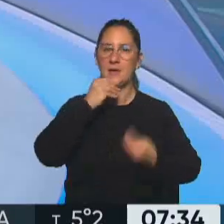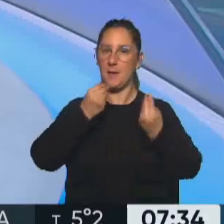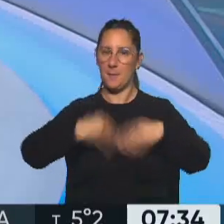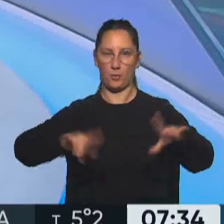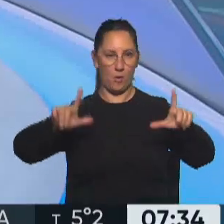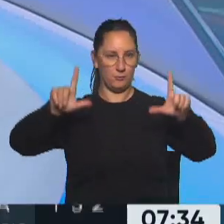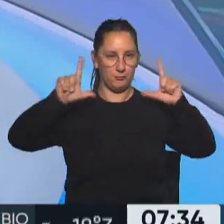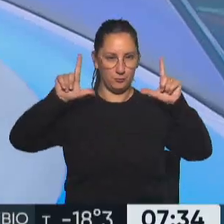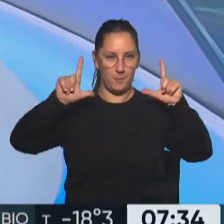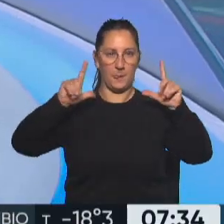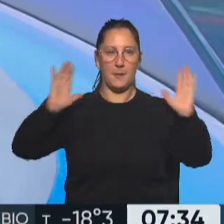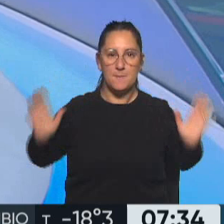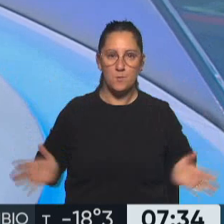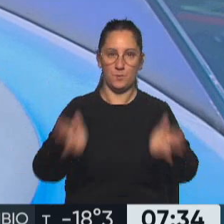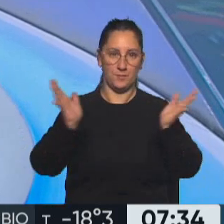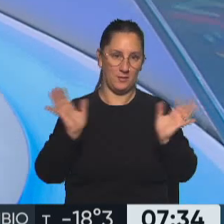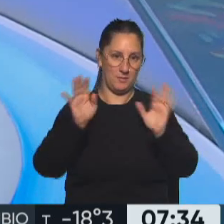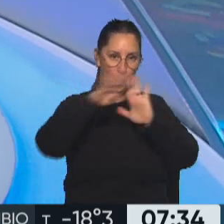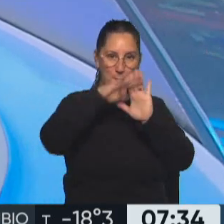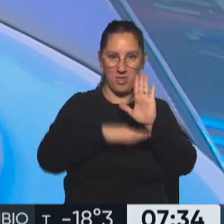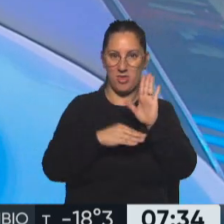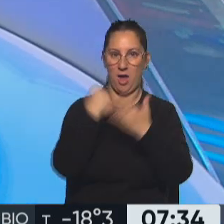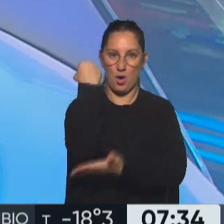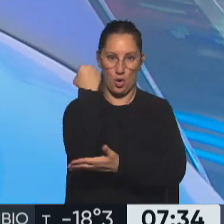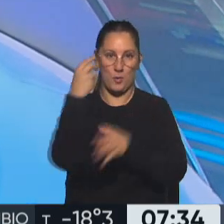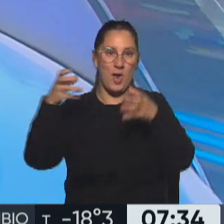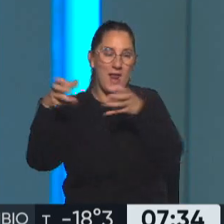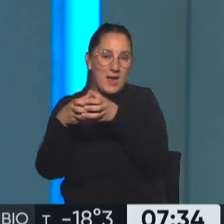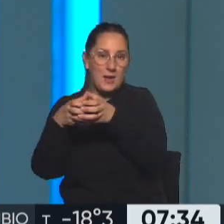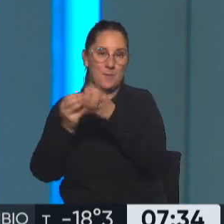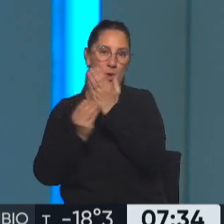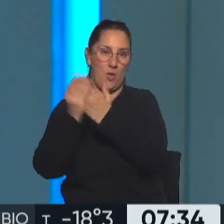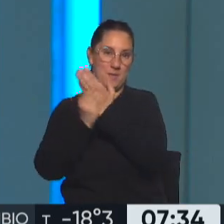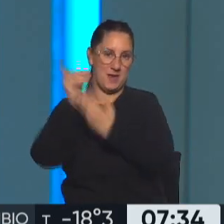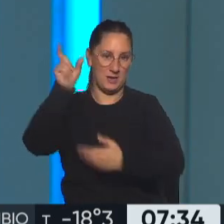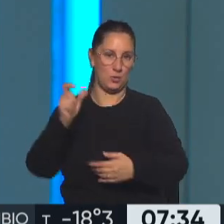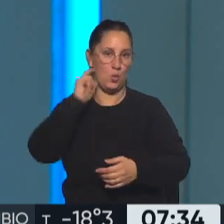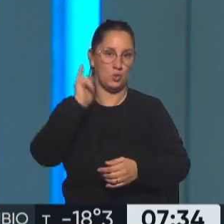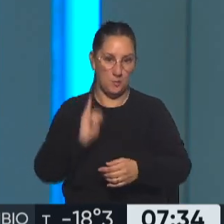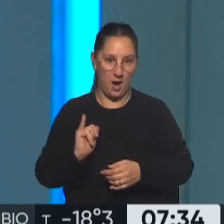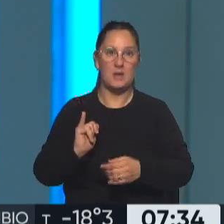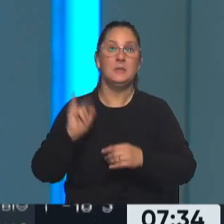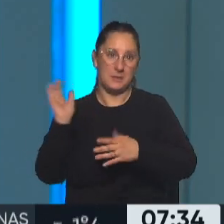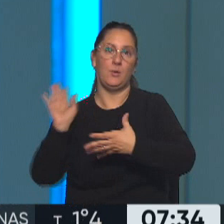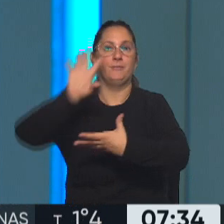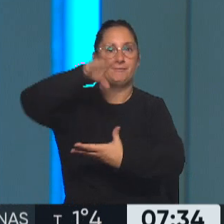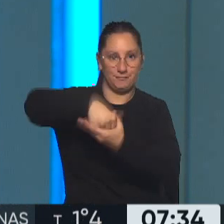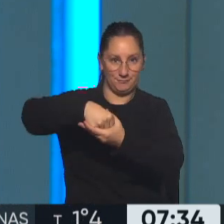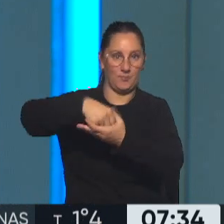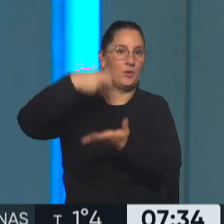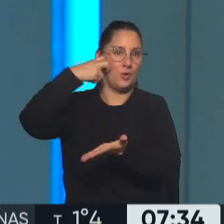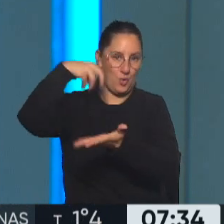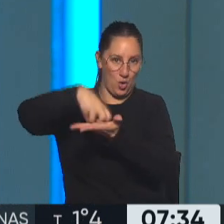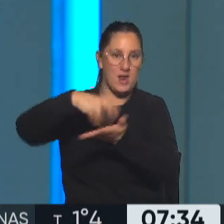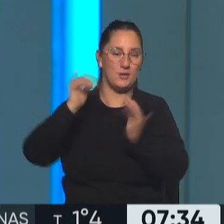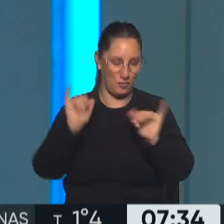protagonismo. Claro, resulta el impulsor de las medidas económicas que está tomando el equipo de Guzmán. Exactamente, involucra al Congreso en las medidas económicas que gestiona el gobierno